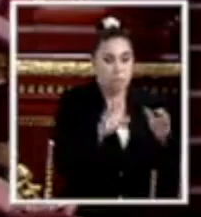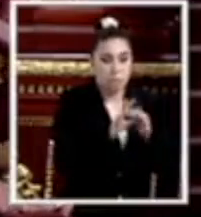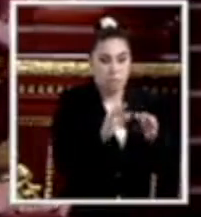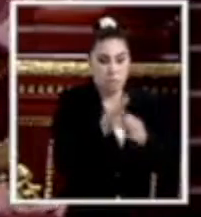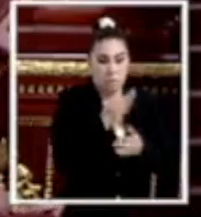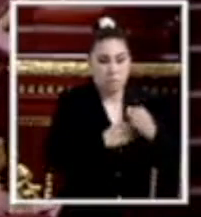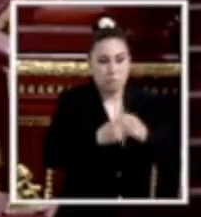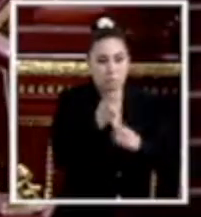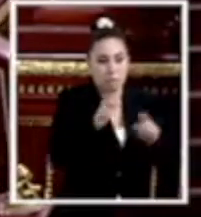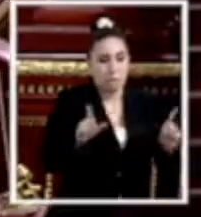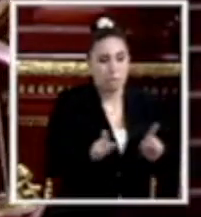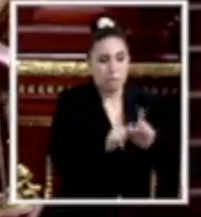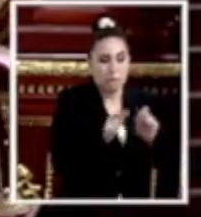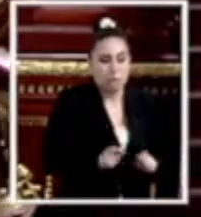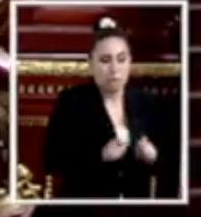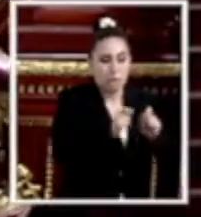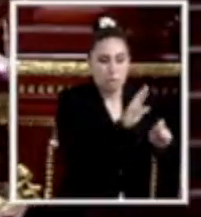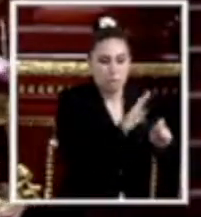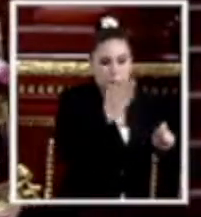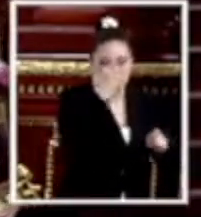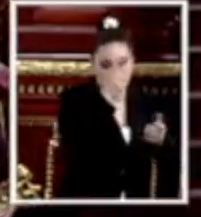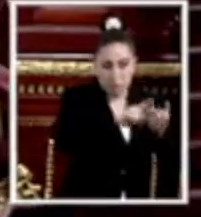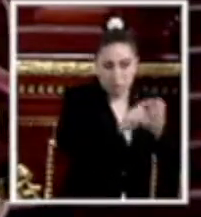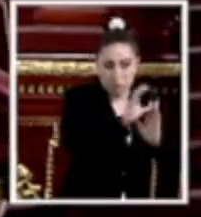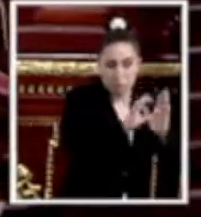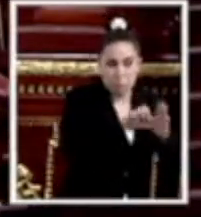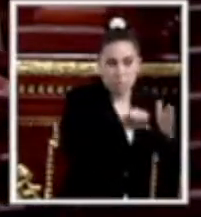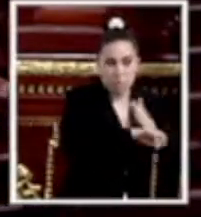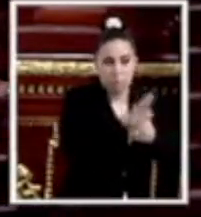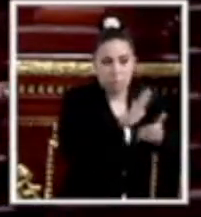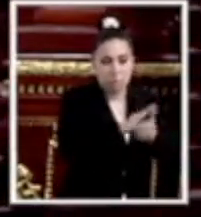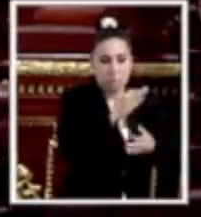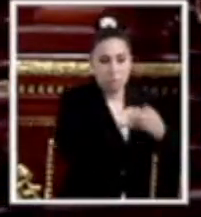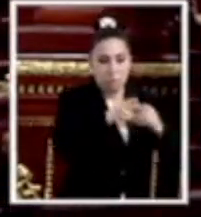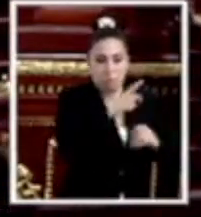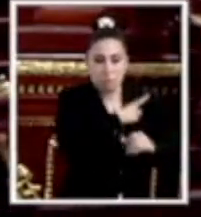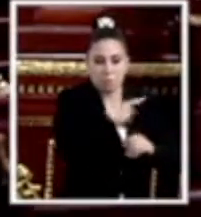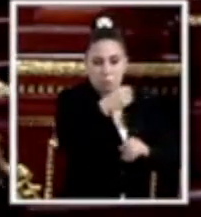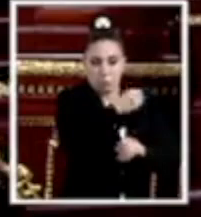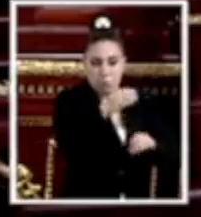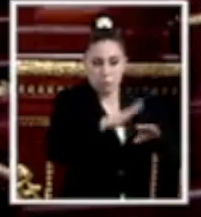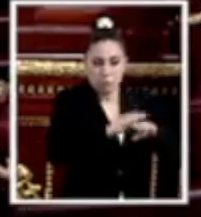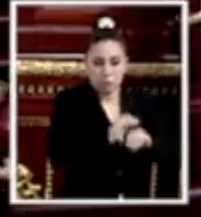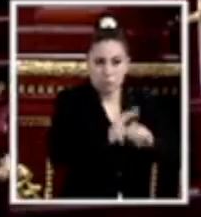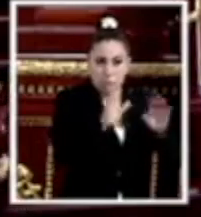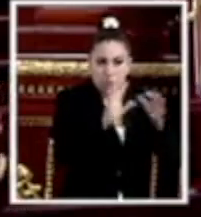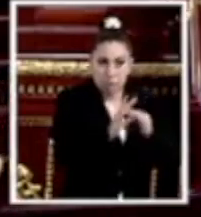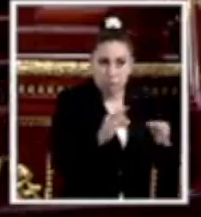otra cosa que el tipo penal, el cual debe estar claramente formulado. Es decir,